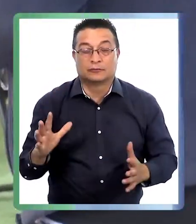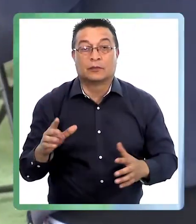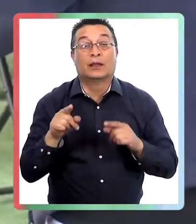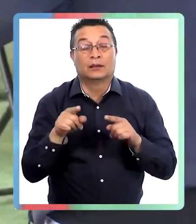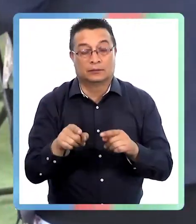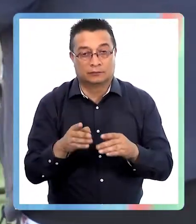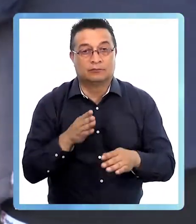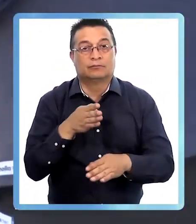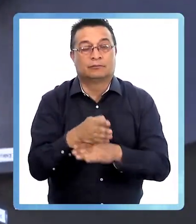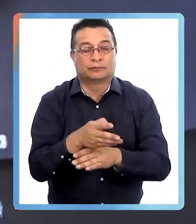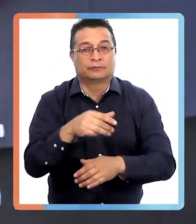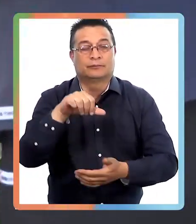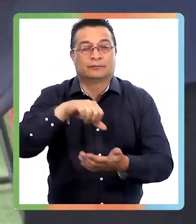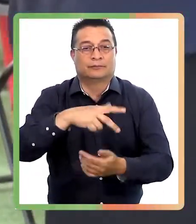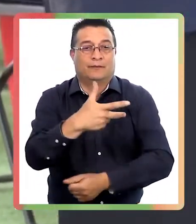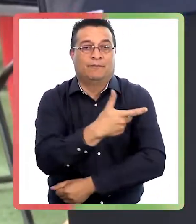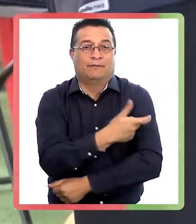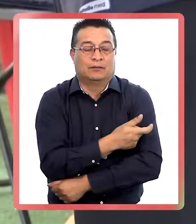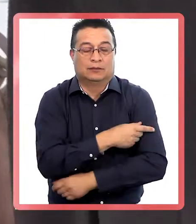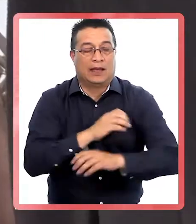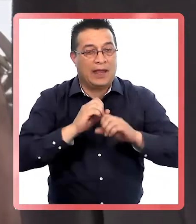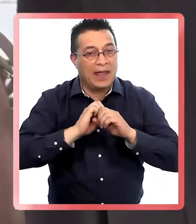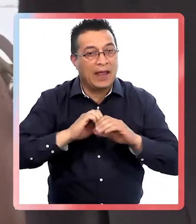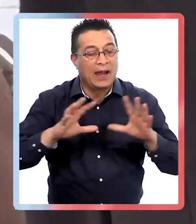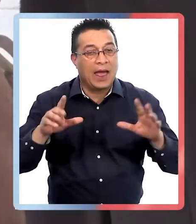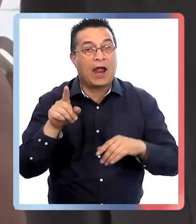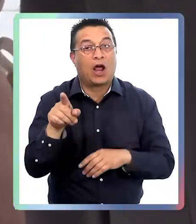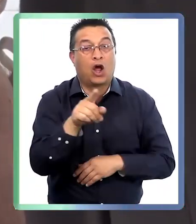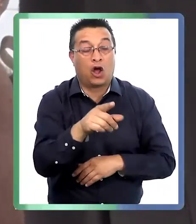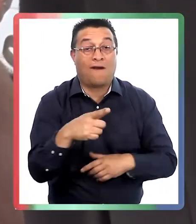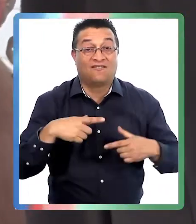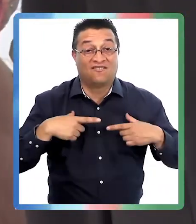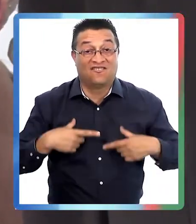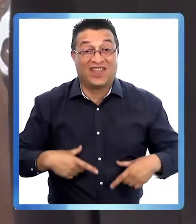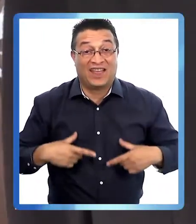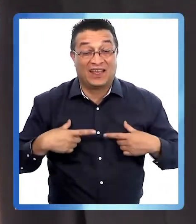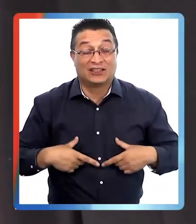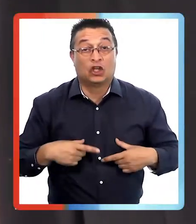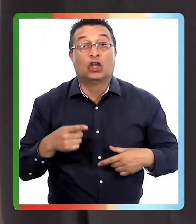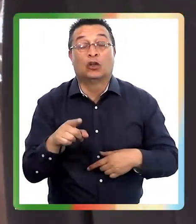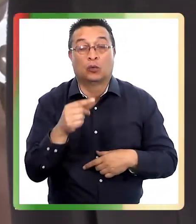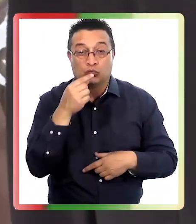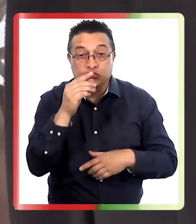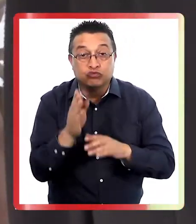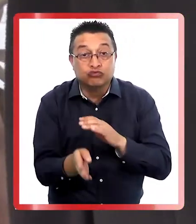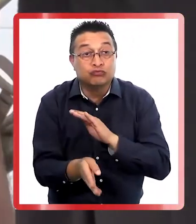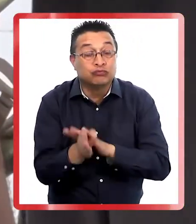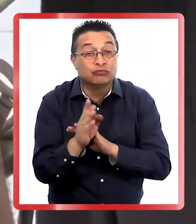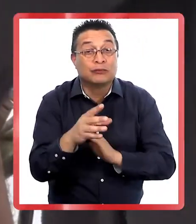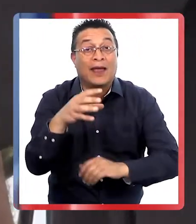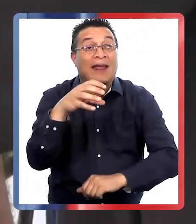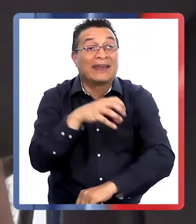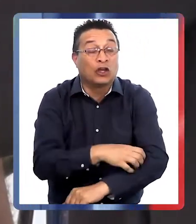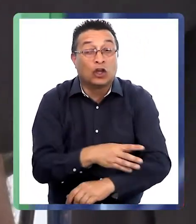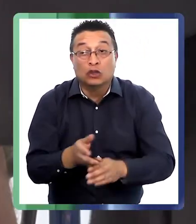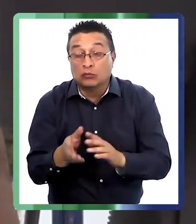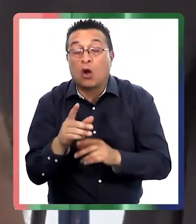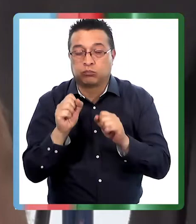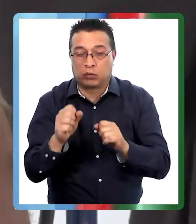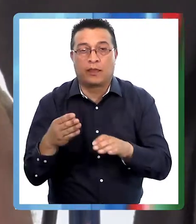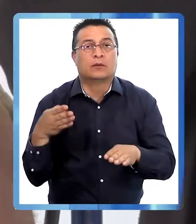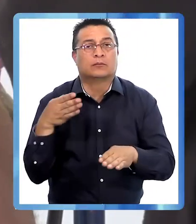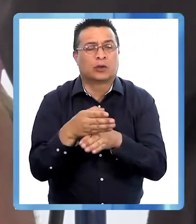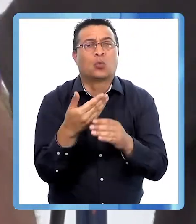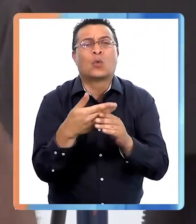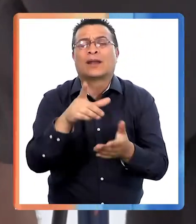asistir a los centros de vacunación y dejar en claro para quienes estén de vacaciones o estén próximos a salir de la ciudad o región, pueden acercarse a cualquier punto